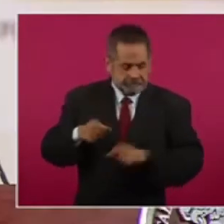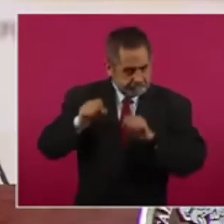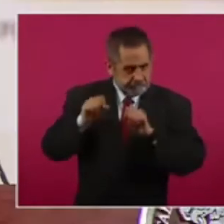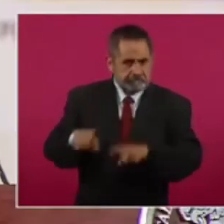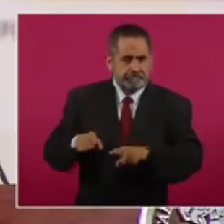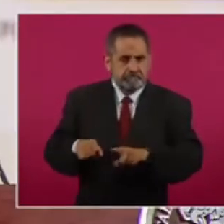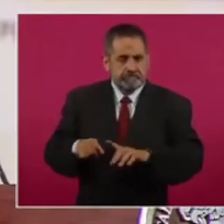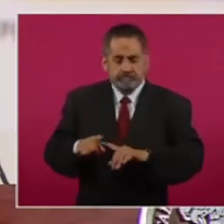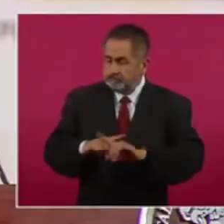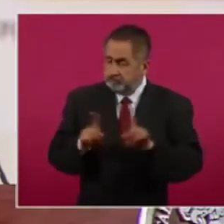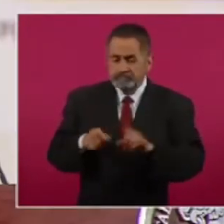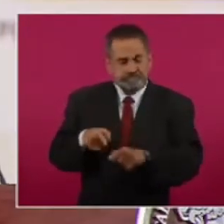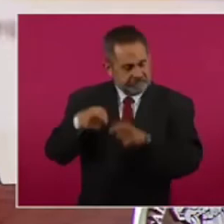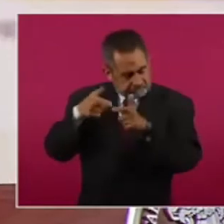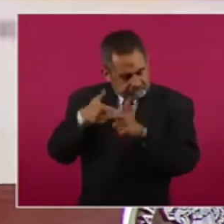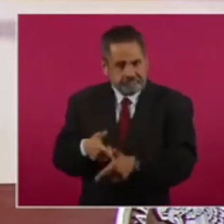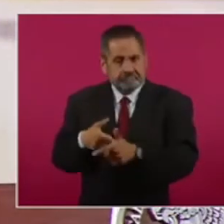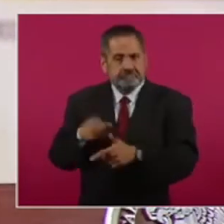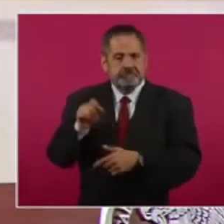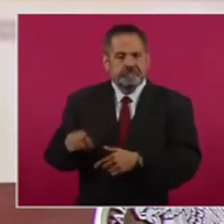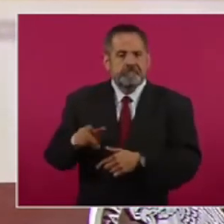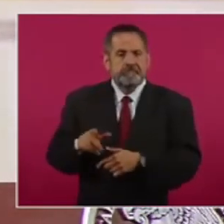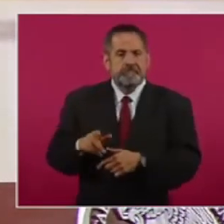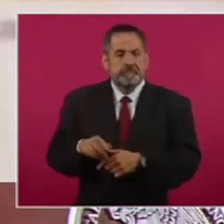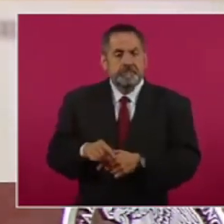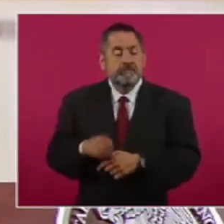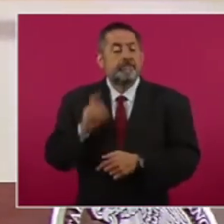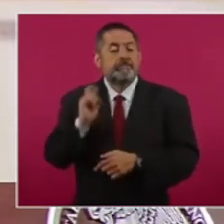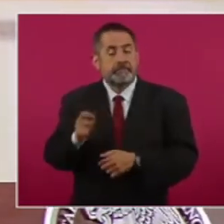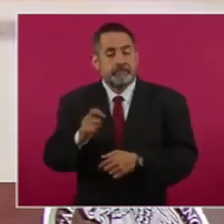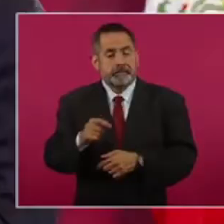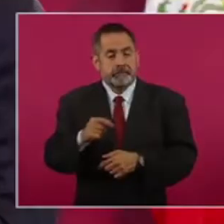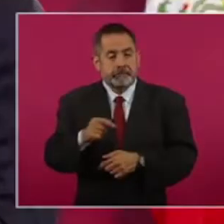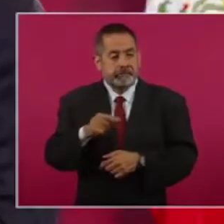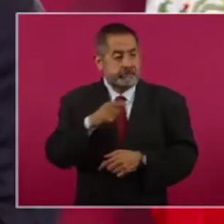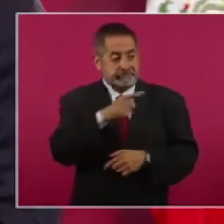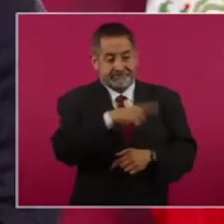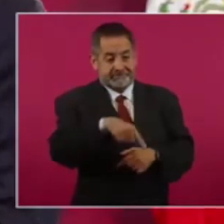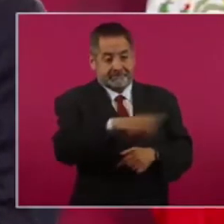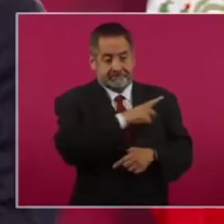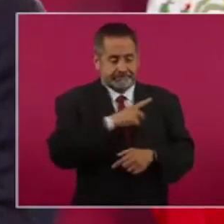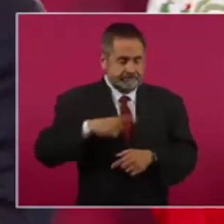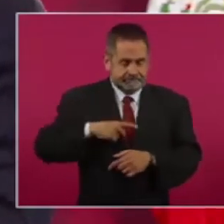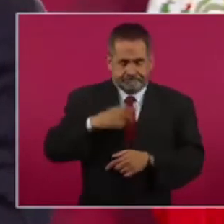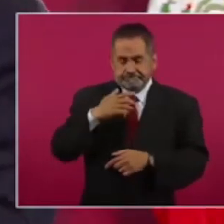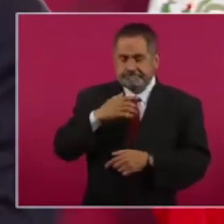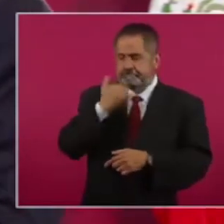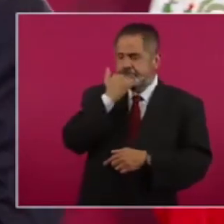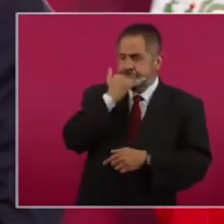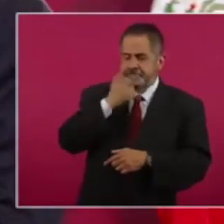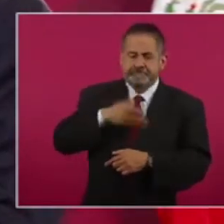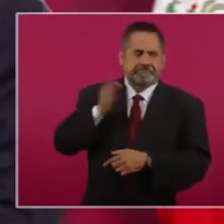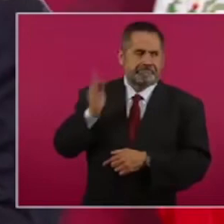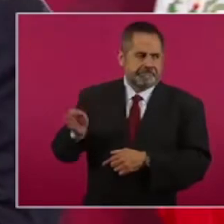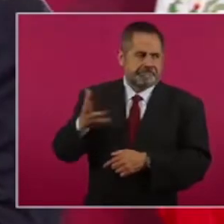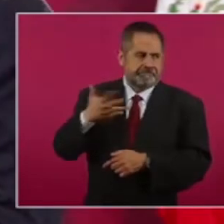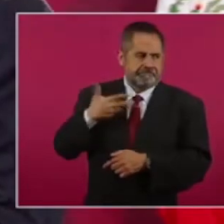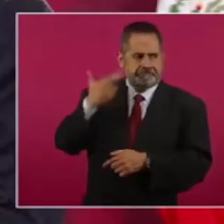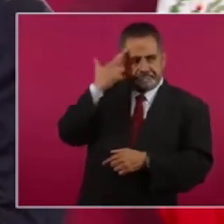Al contrario, quienes deben de reconocer que se equivocaron